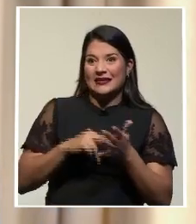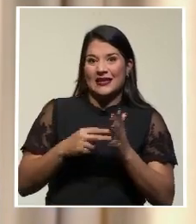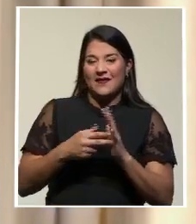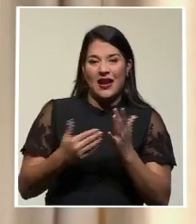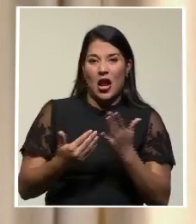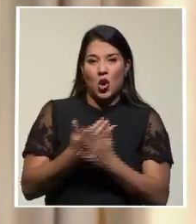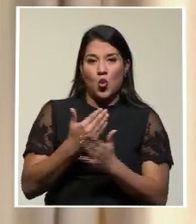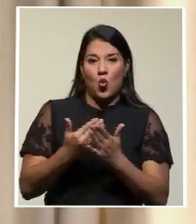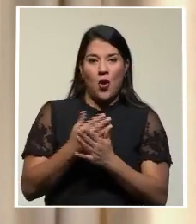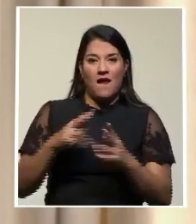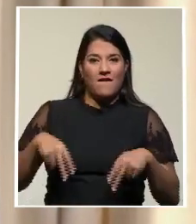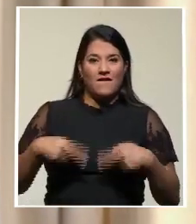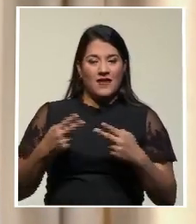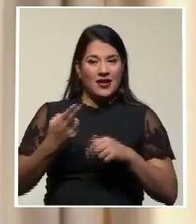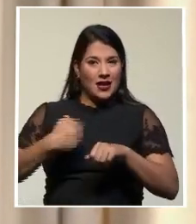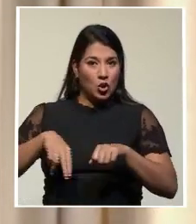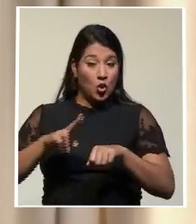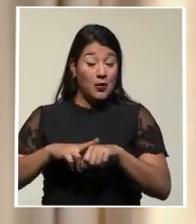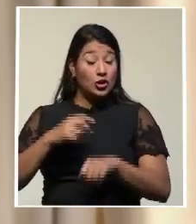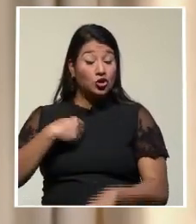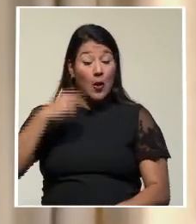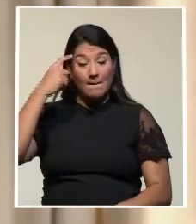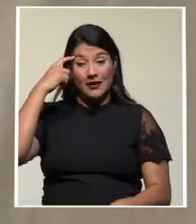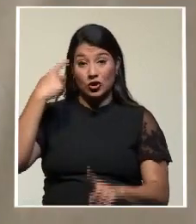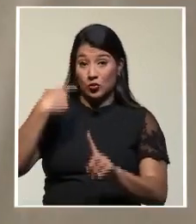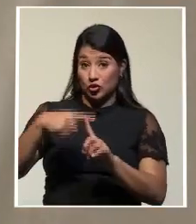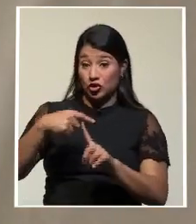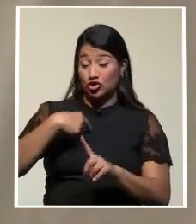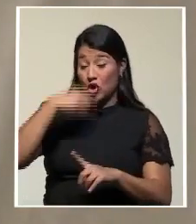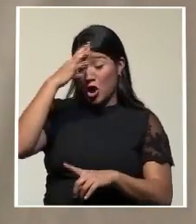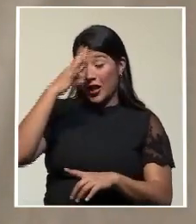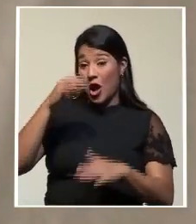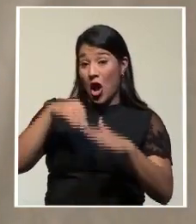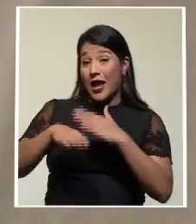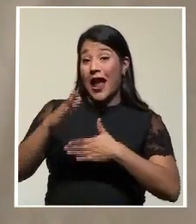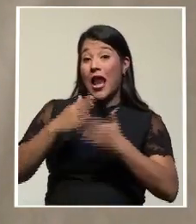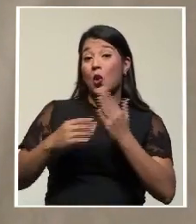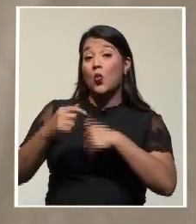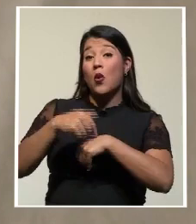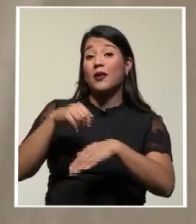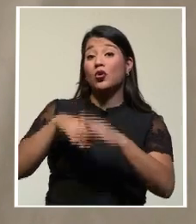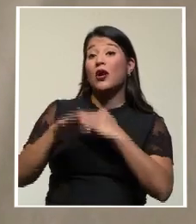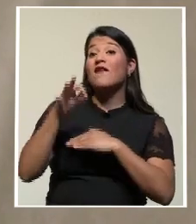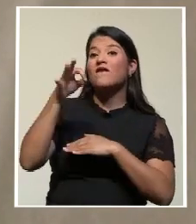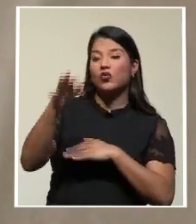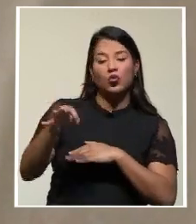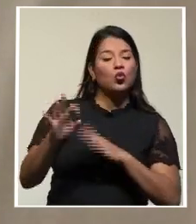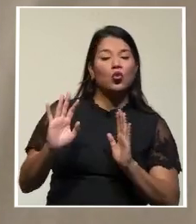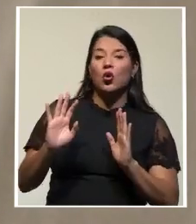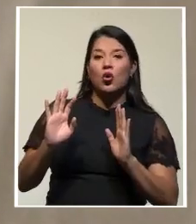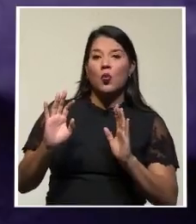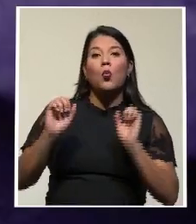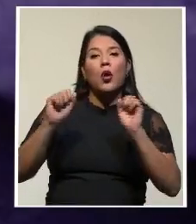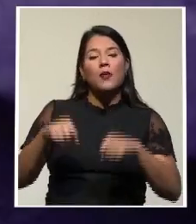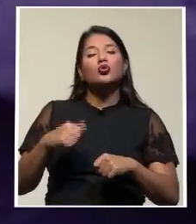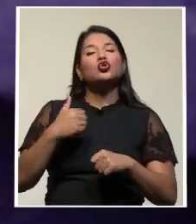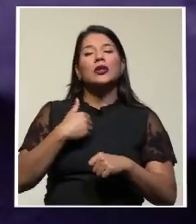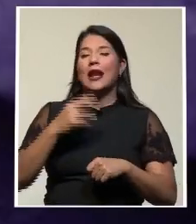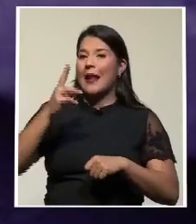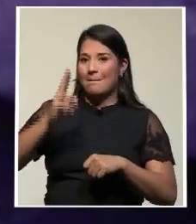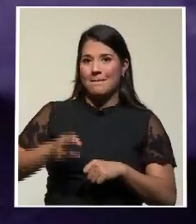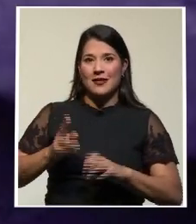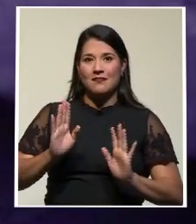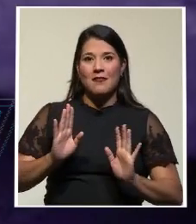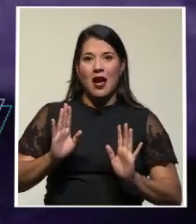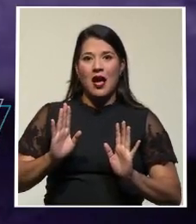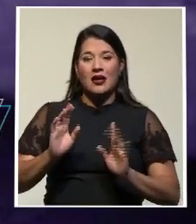Yo soy optimista, yo creo que en algún momento en el futuro vamos a regresar a las condiciones favorables que teníamos,